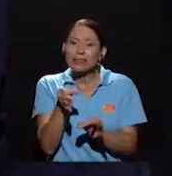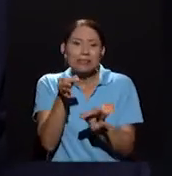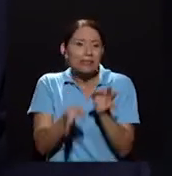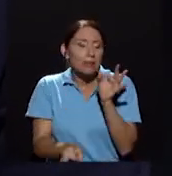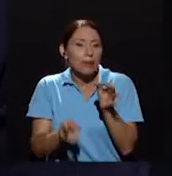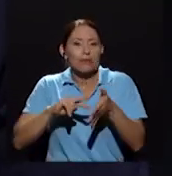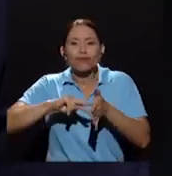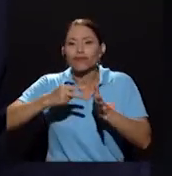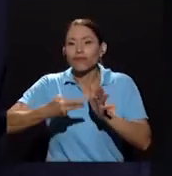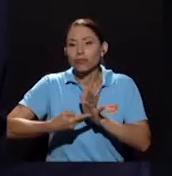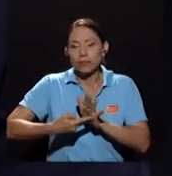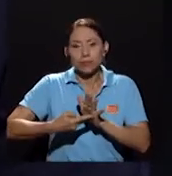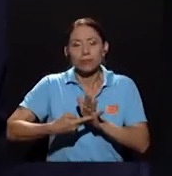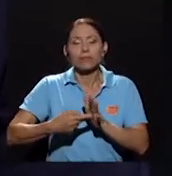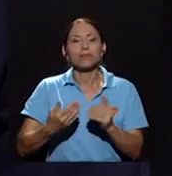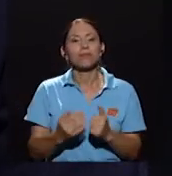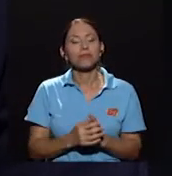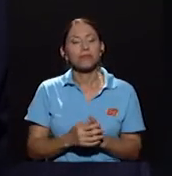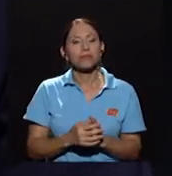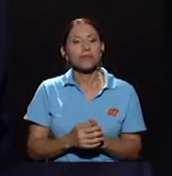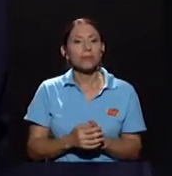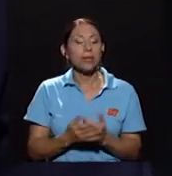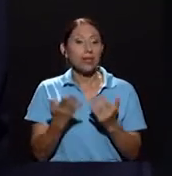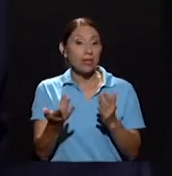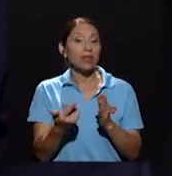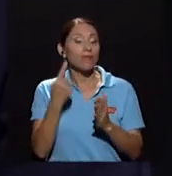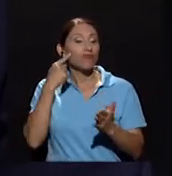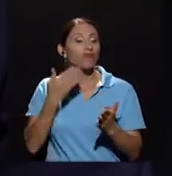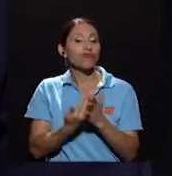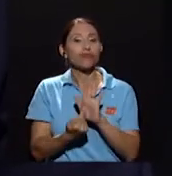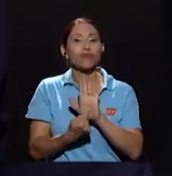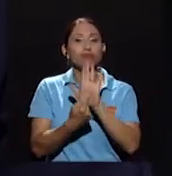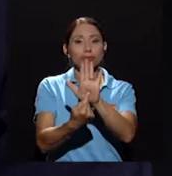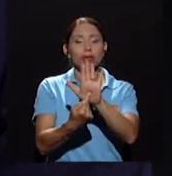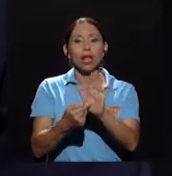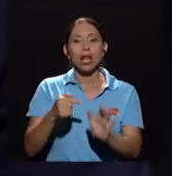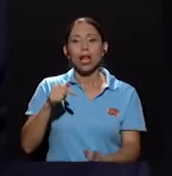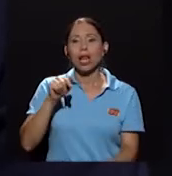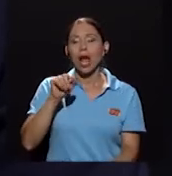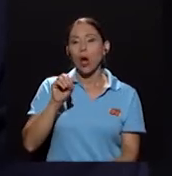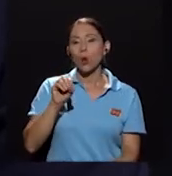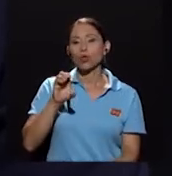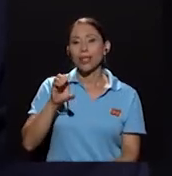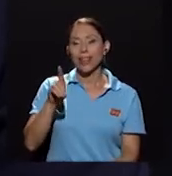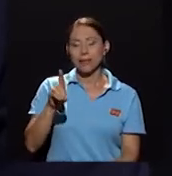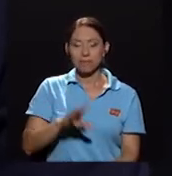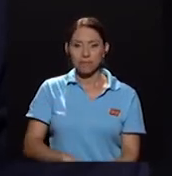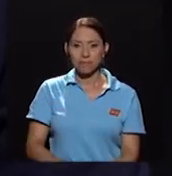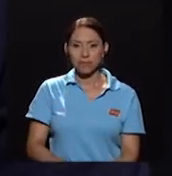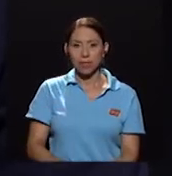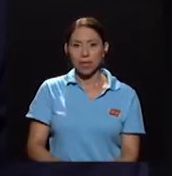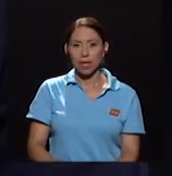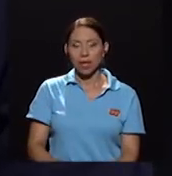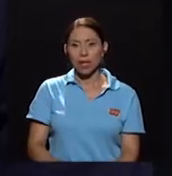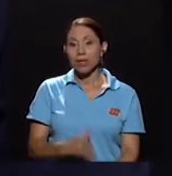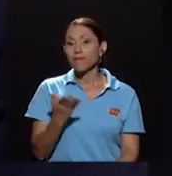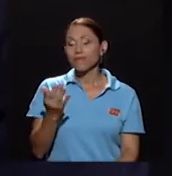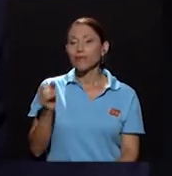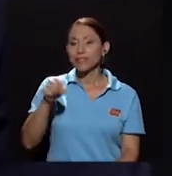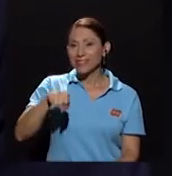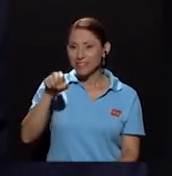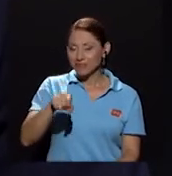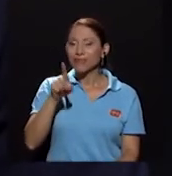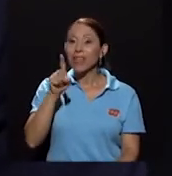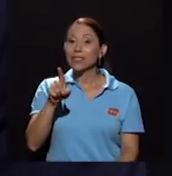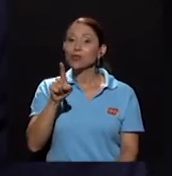puede invocar y que ilustra lo que es la ocde y en ese sentido pues si es un club